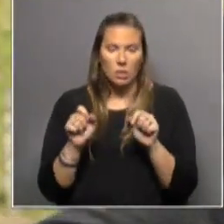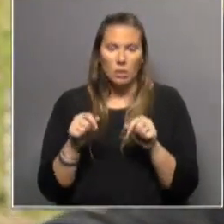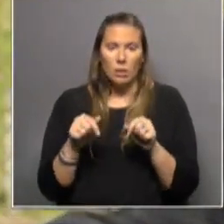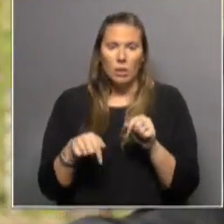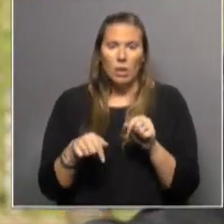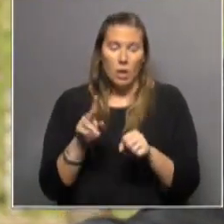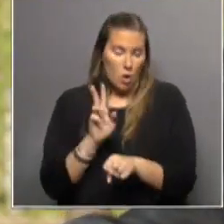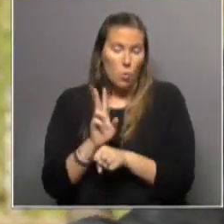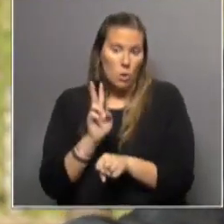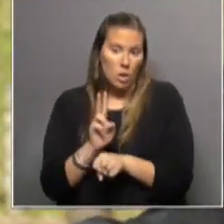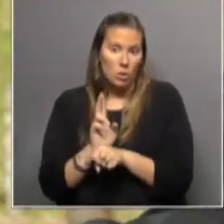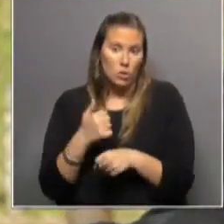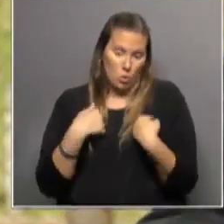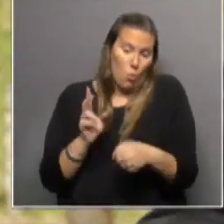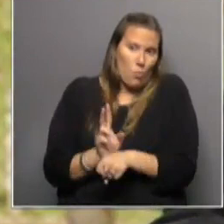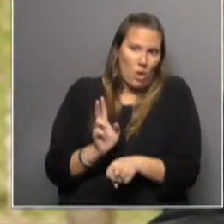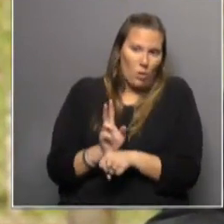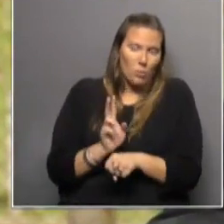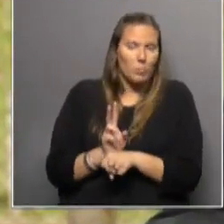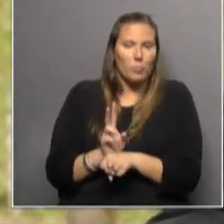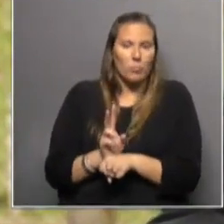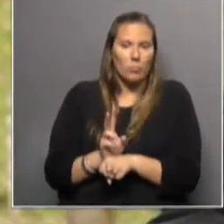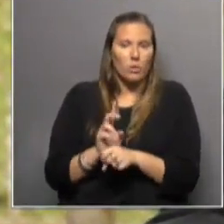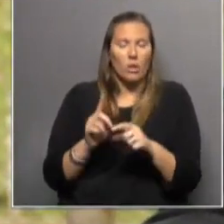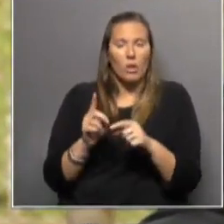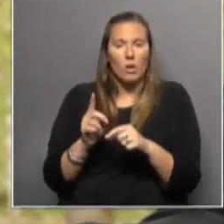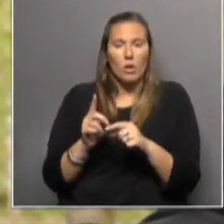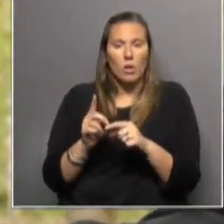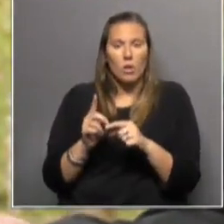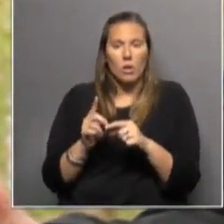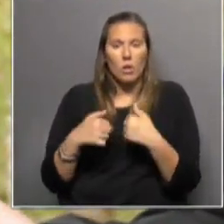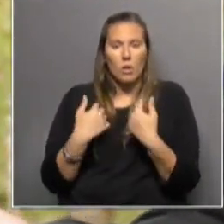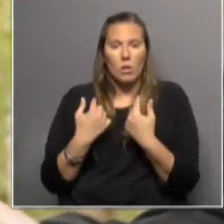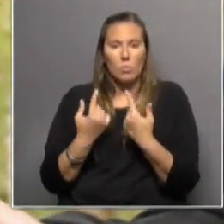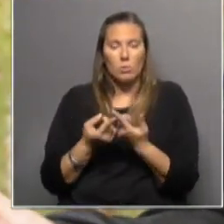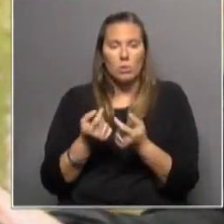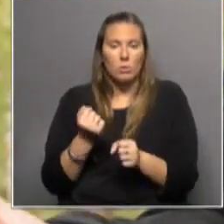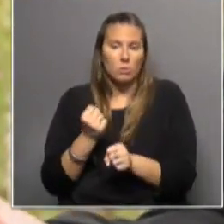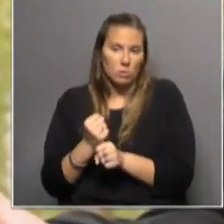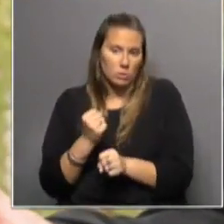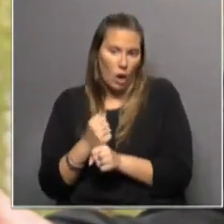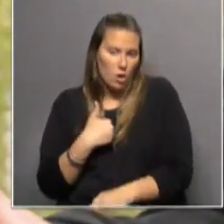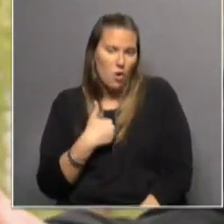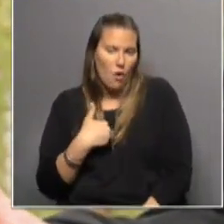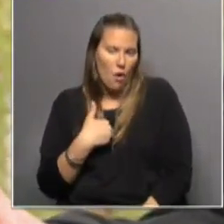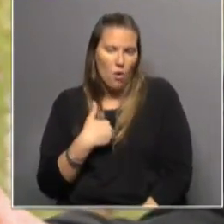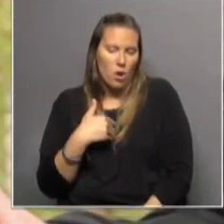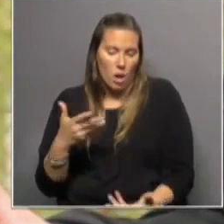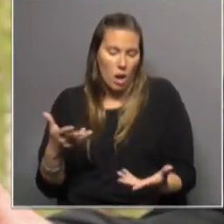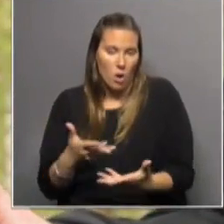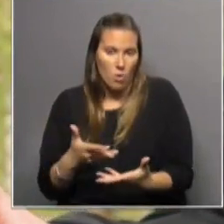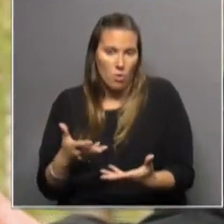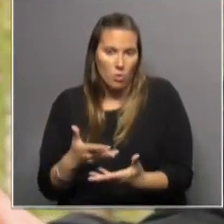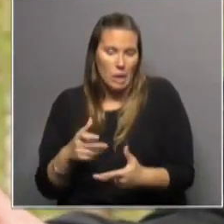guardaparques, yo soy guardaparques. Nosotros, nuestra tarea principal en estos tiempos